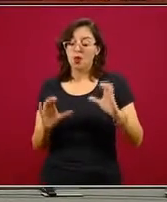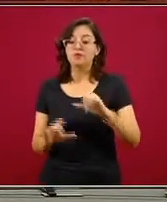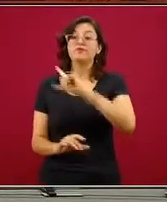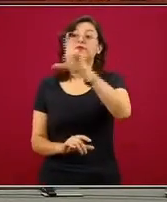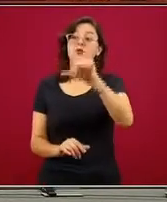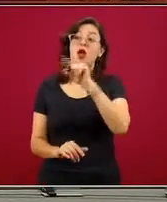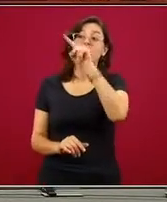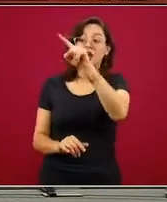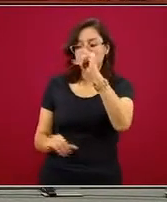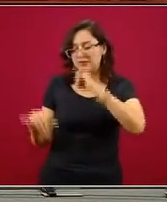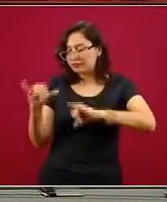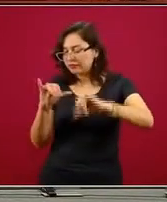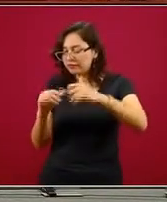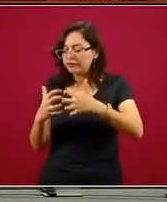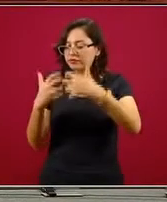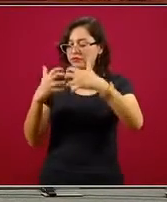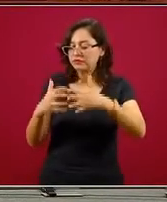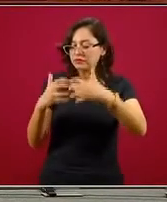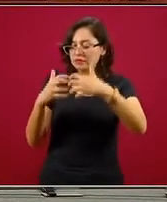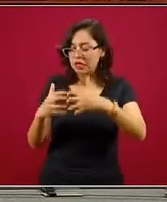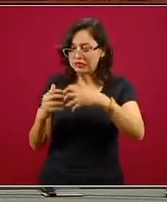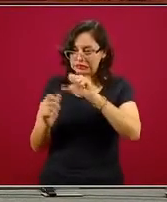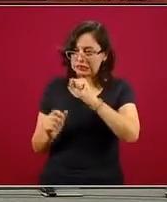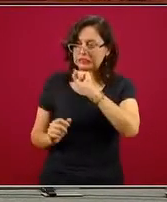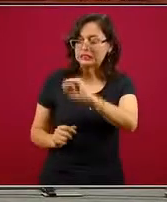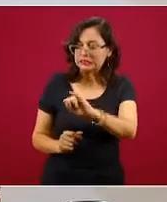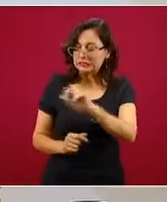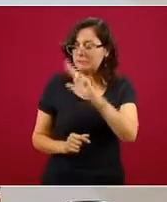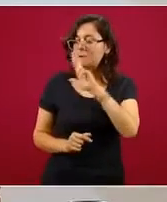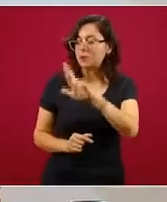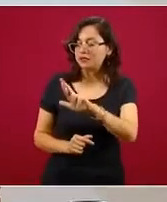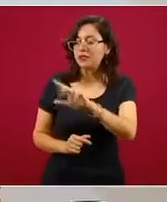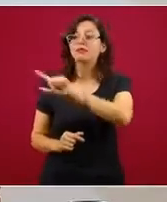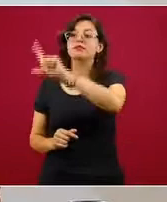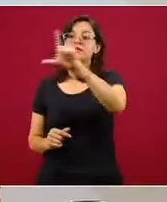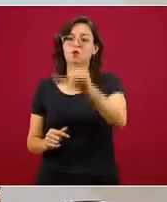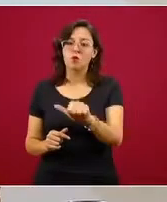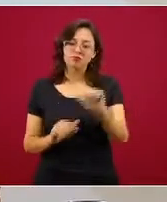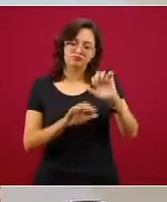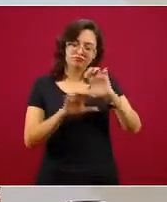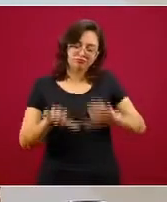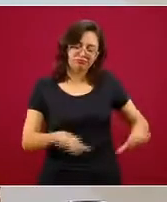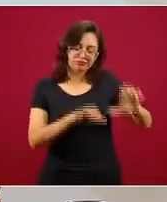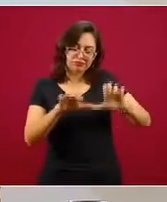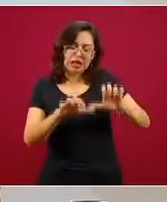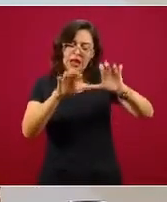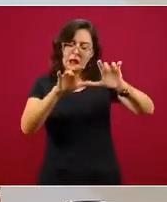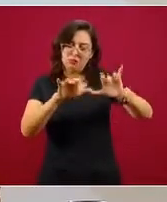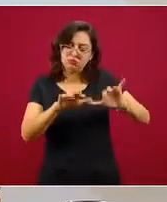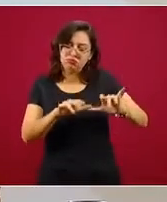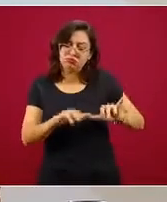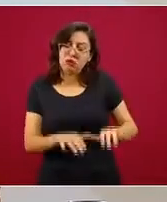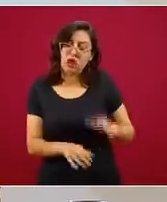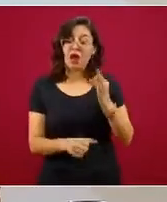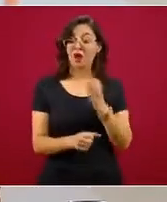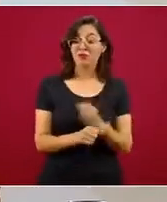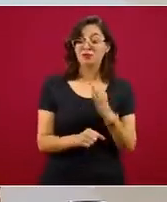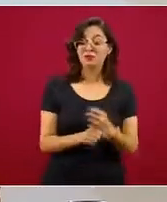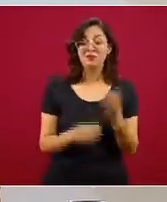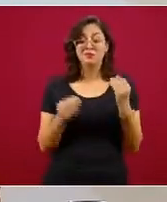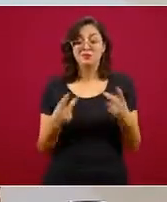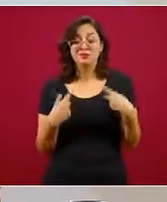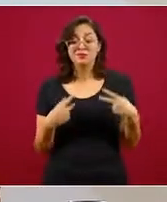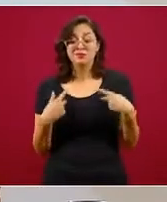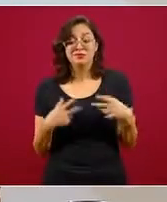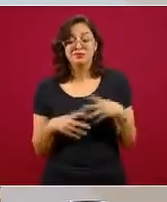procesamiento, viene la captura de información una vez que se produce el resultado. Y eso, ante un fenómeno inusual como este,